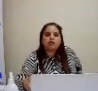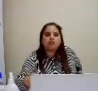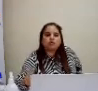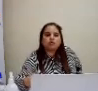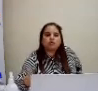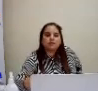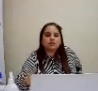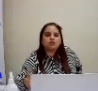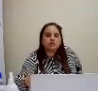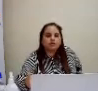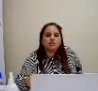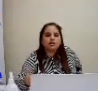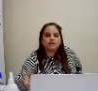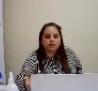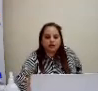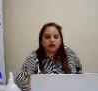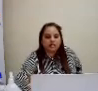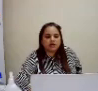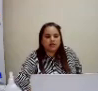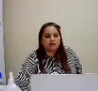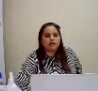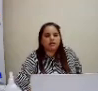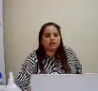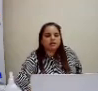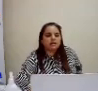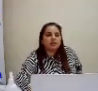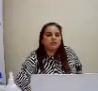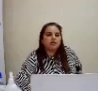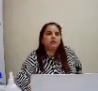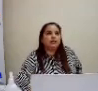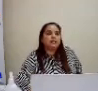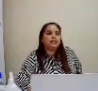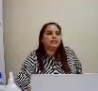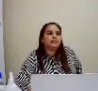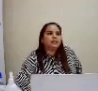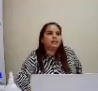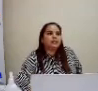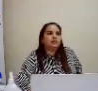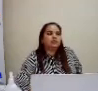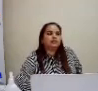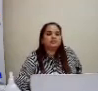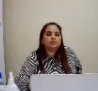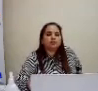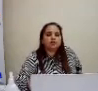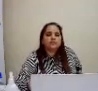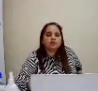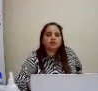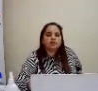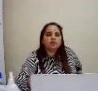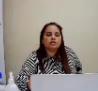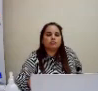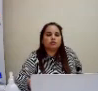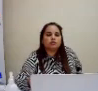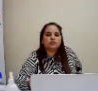comentando como su papá y sus hermanos tienen la misma característica, ¿verdad? Y lo malo es que de repente, si no hacen bien su